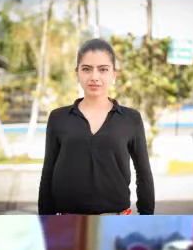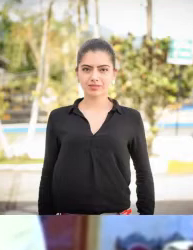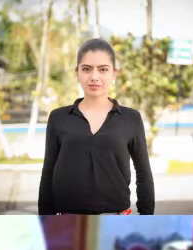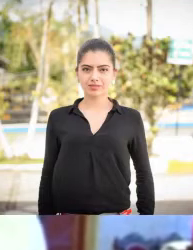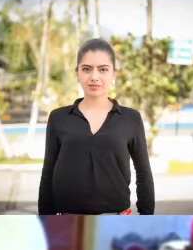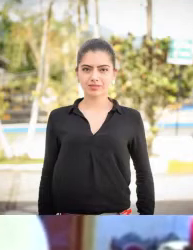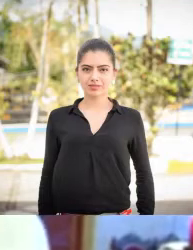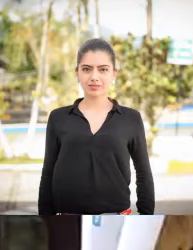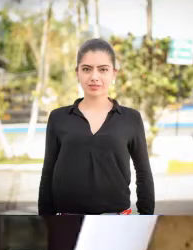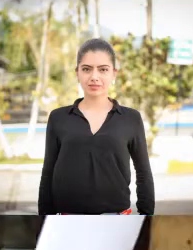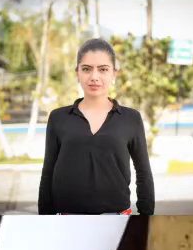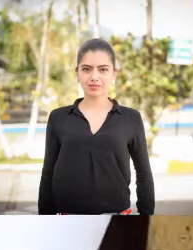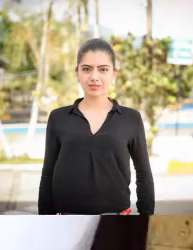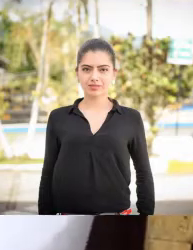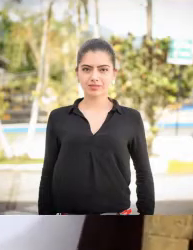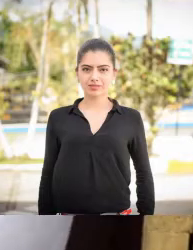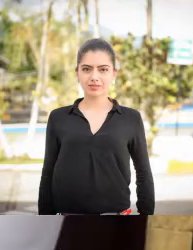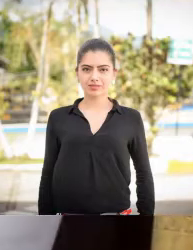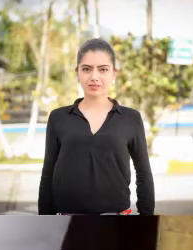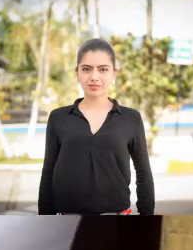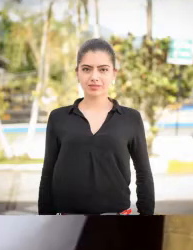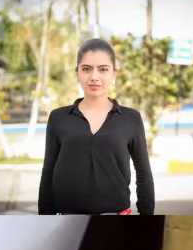la opinión pública que esta